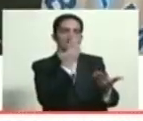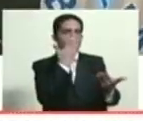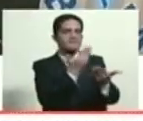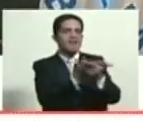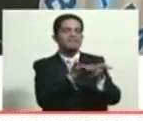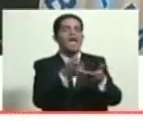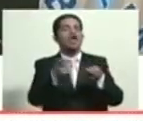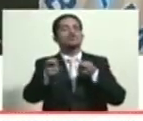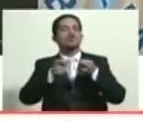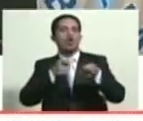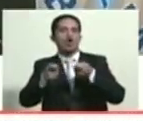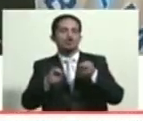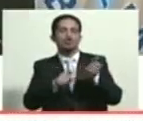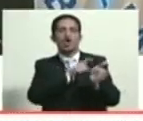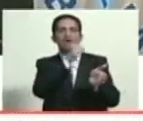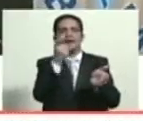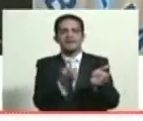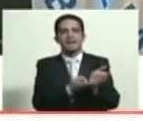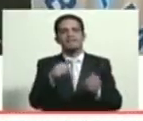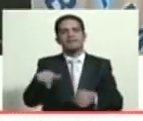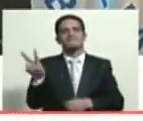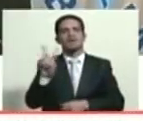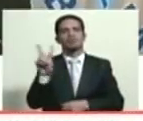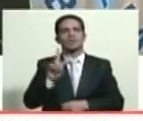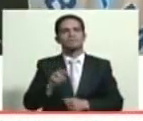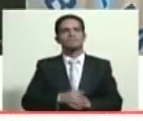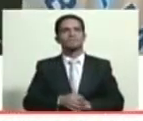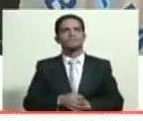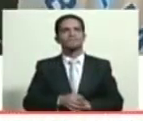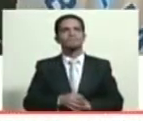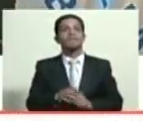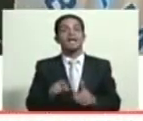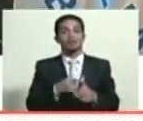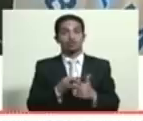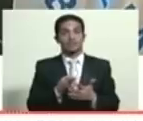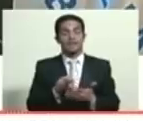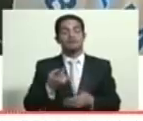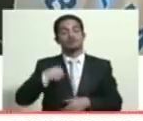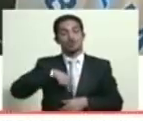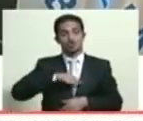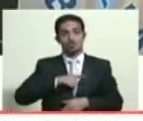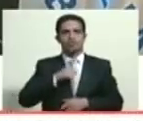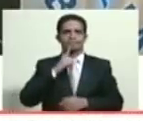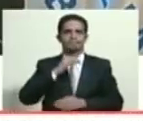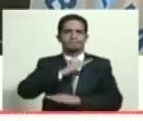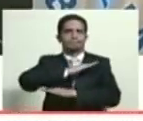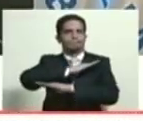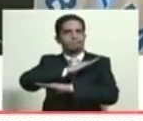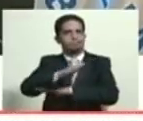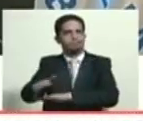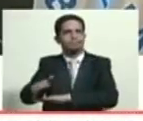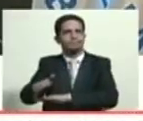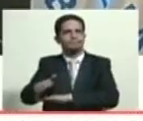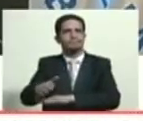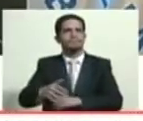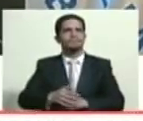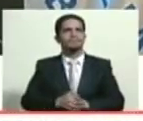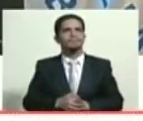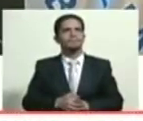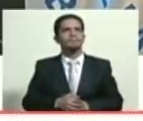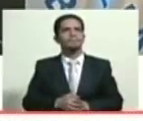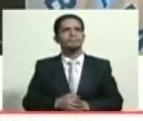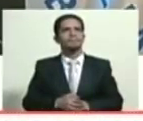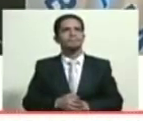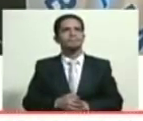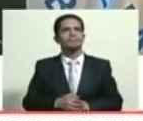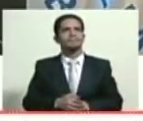Contraloría General de la República. Por eso se está aplicando estas sanciones, que no tiene absolutamente nada que